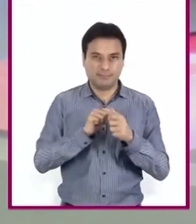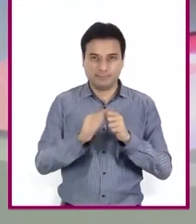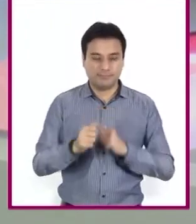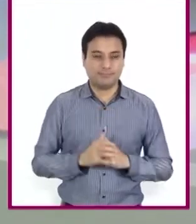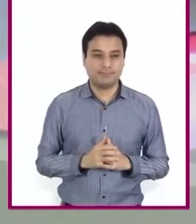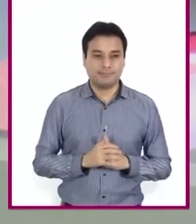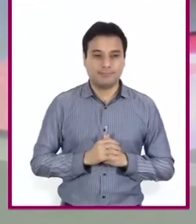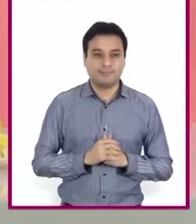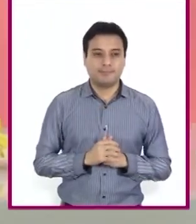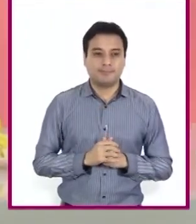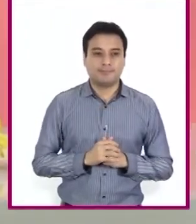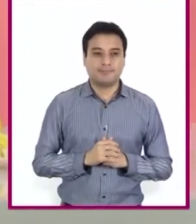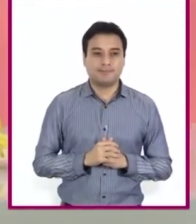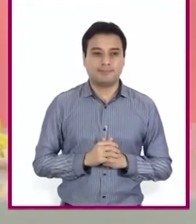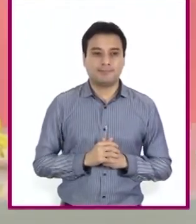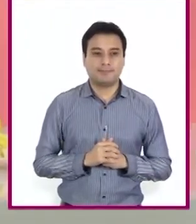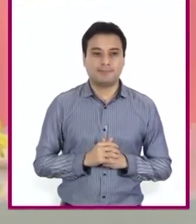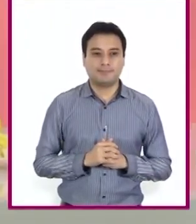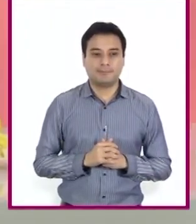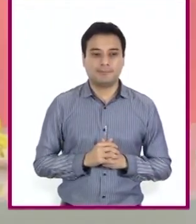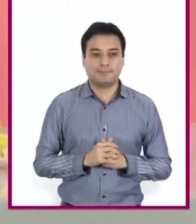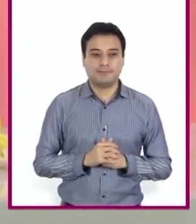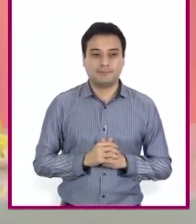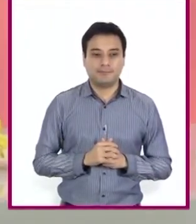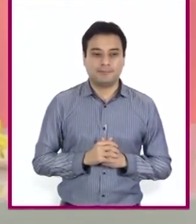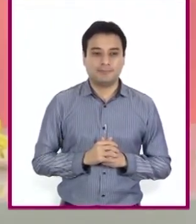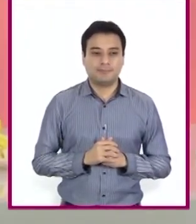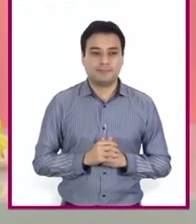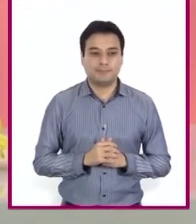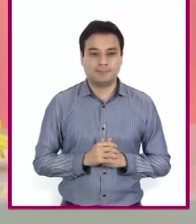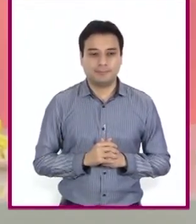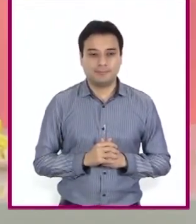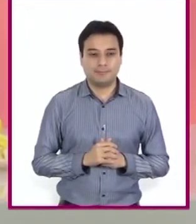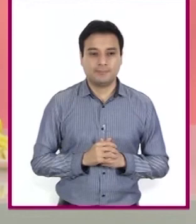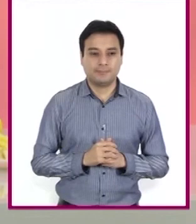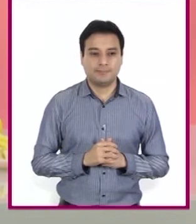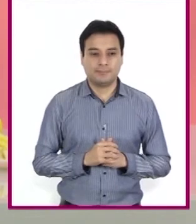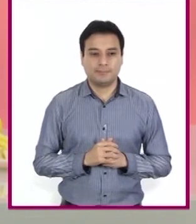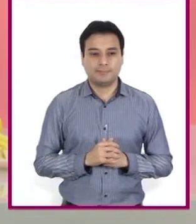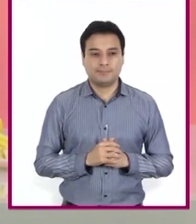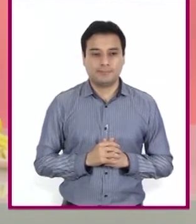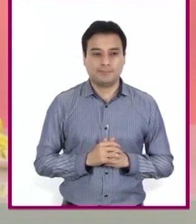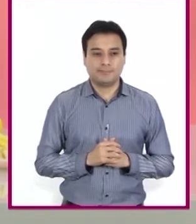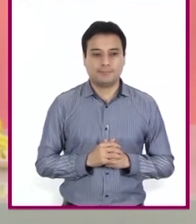que queden pedazos muy pequeñitos.